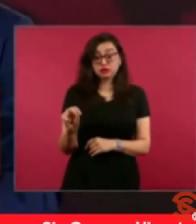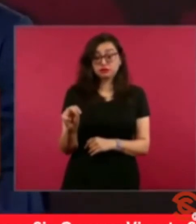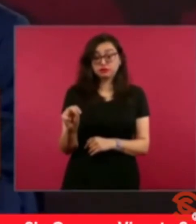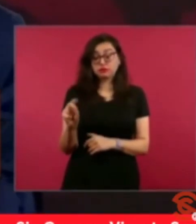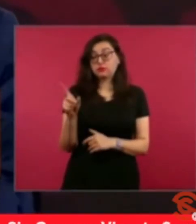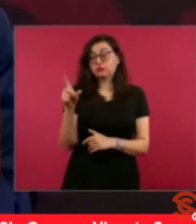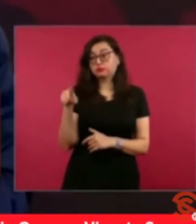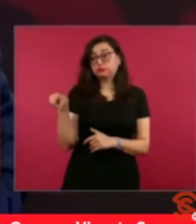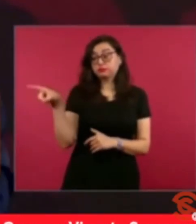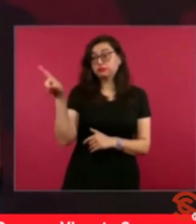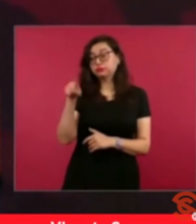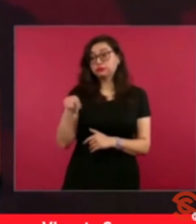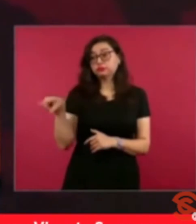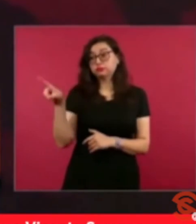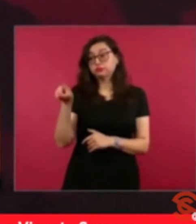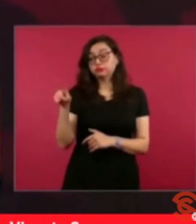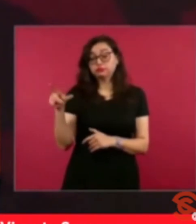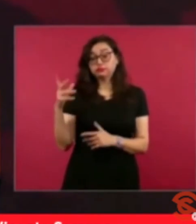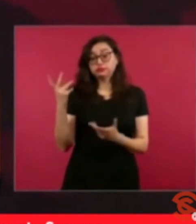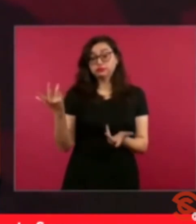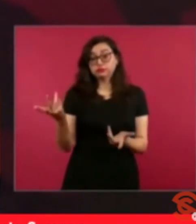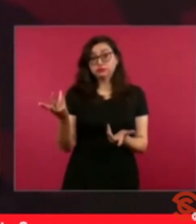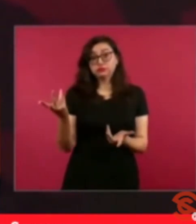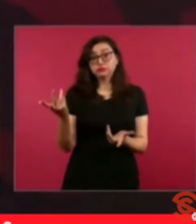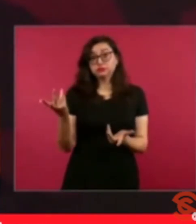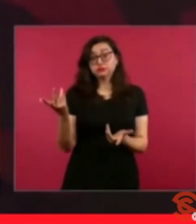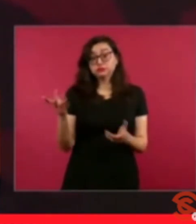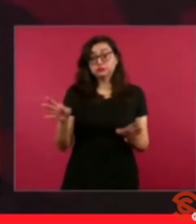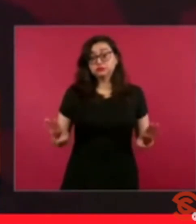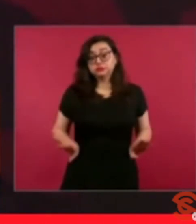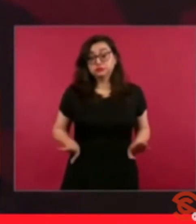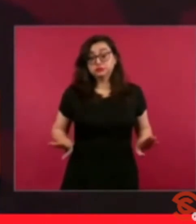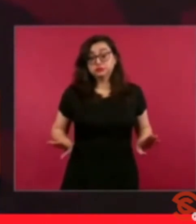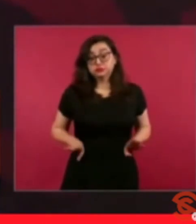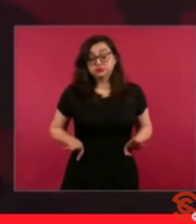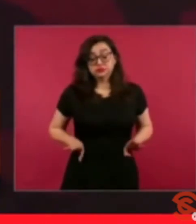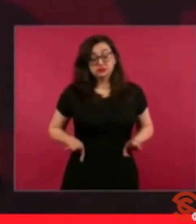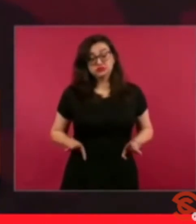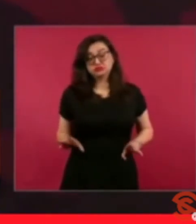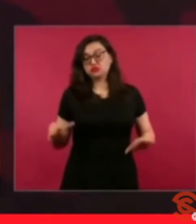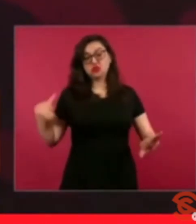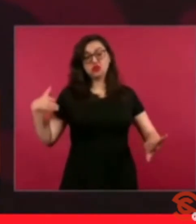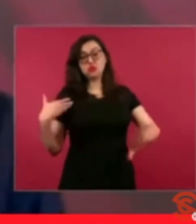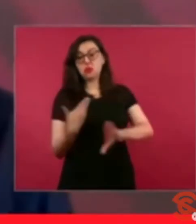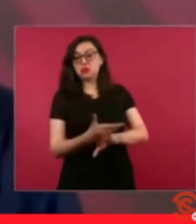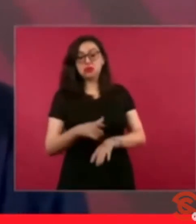en contra de lo que nosotros representamos.